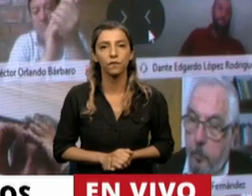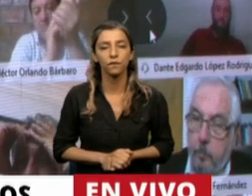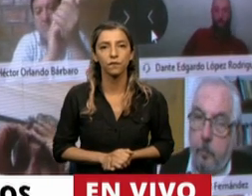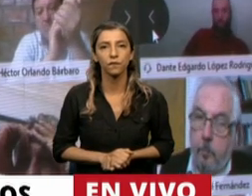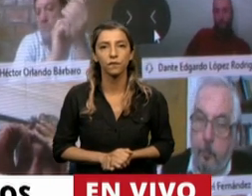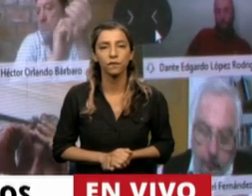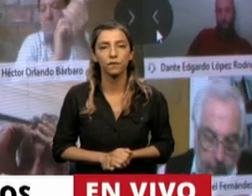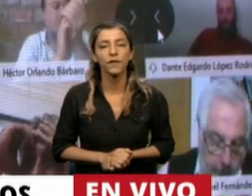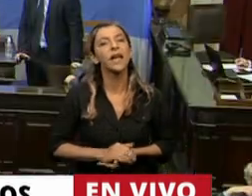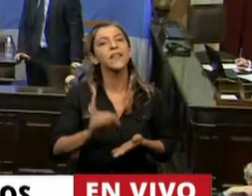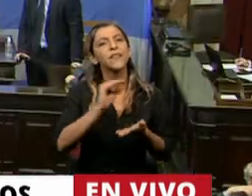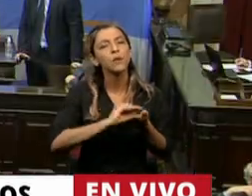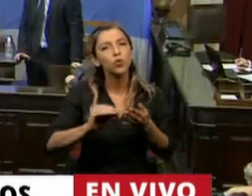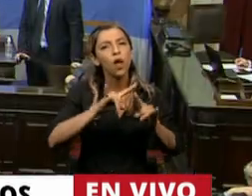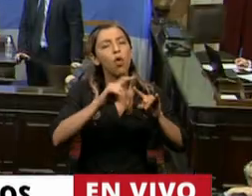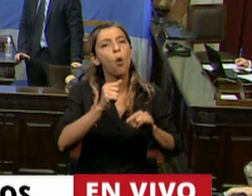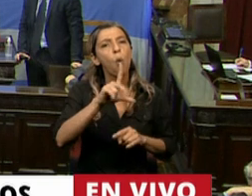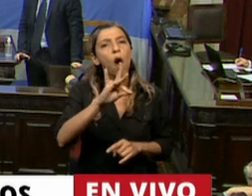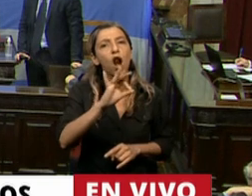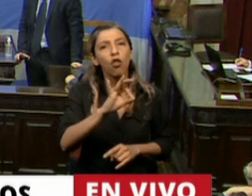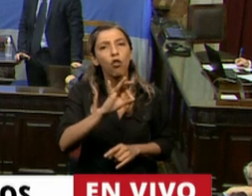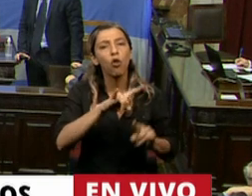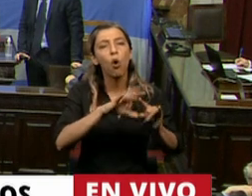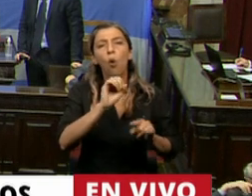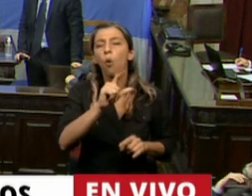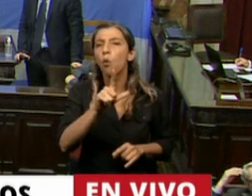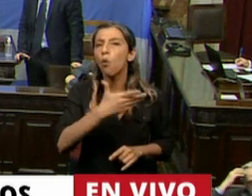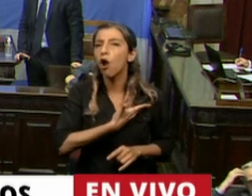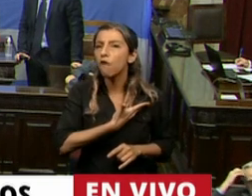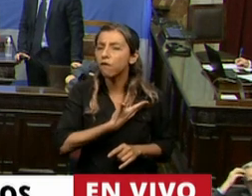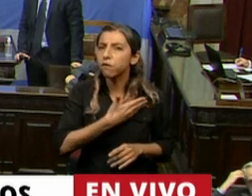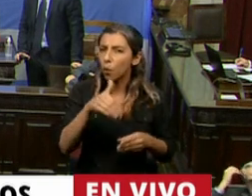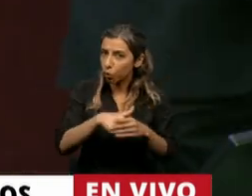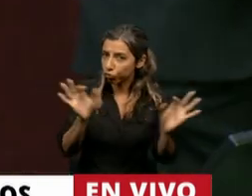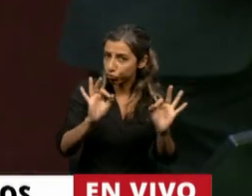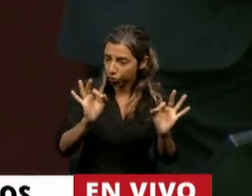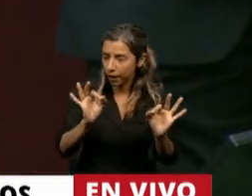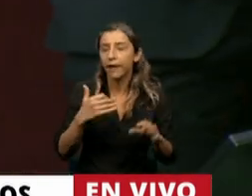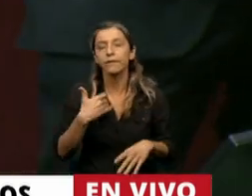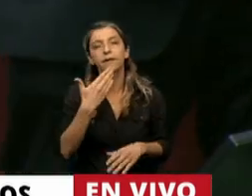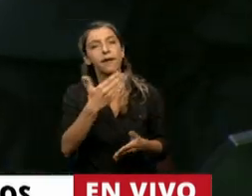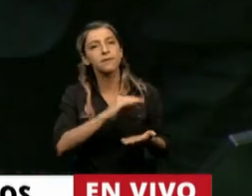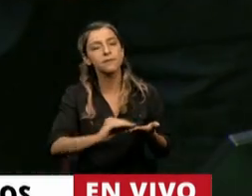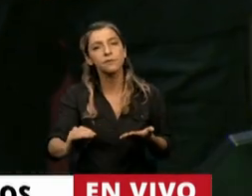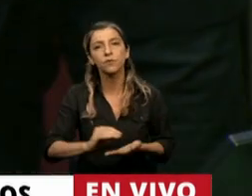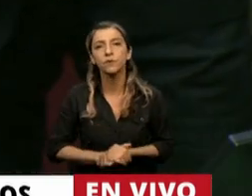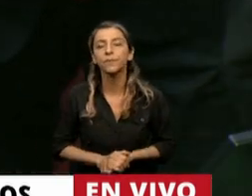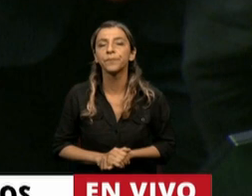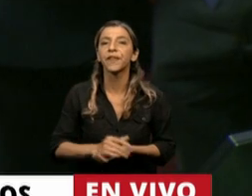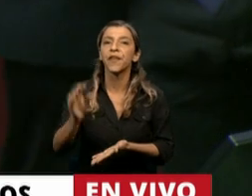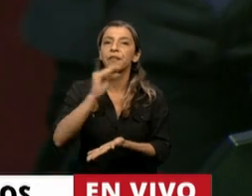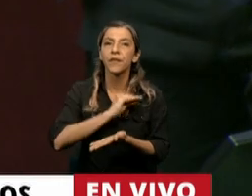Wolf diputado waldo Wolf abstención Gracias diputado